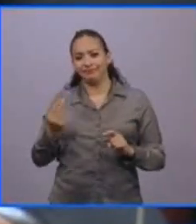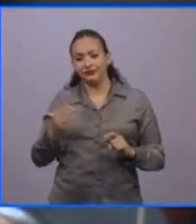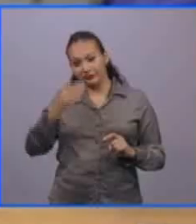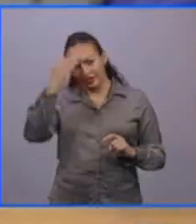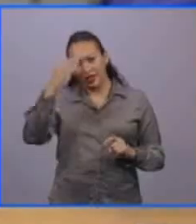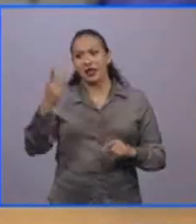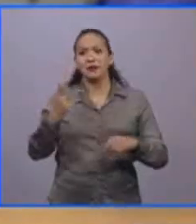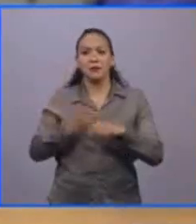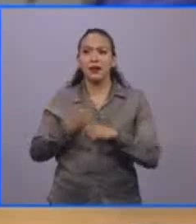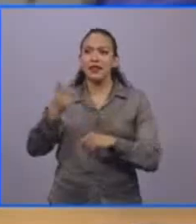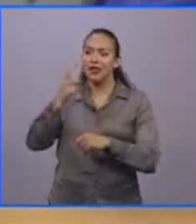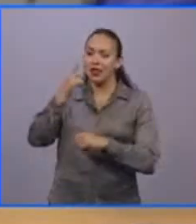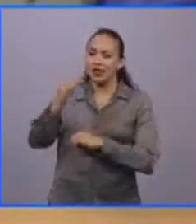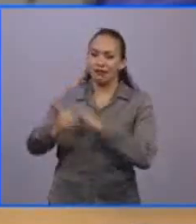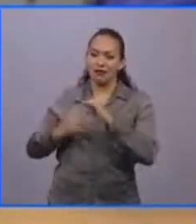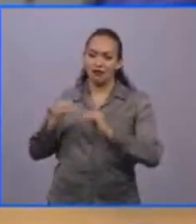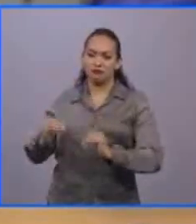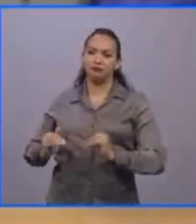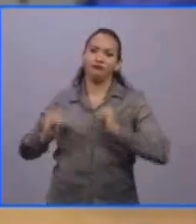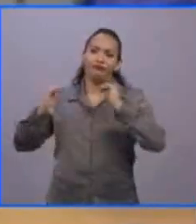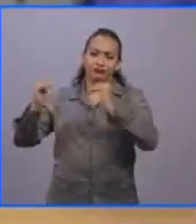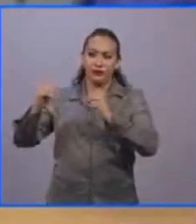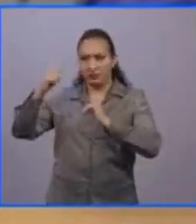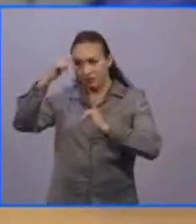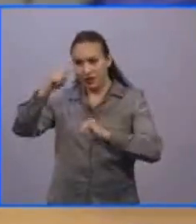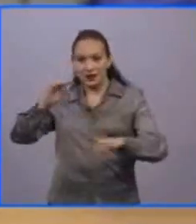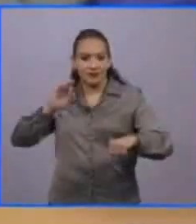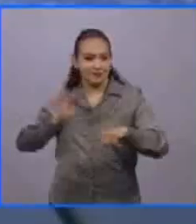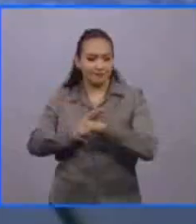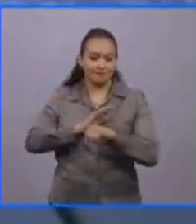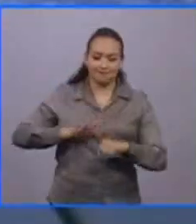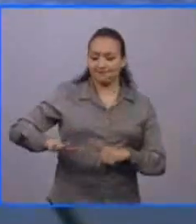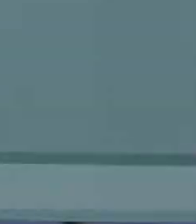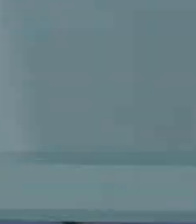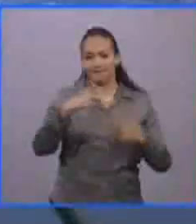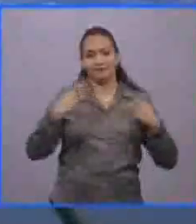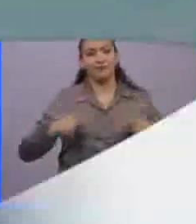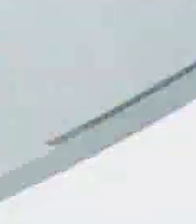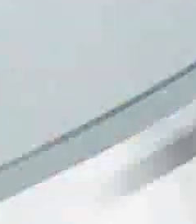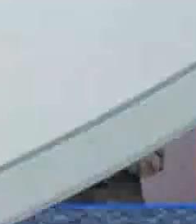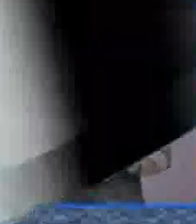propia Corte a propósito del derecho a defender la democracia.